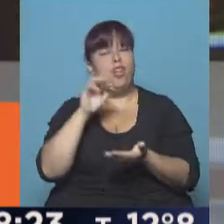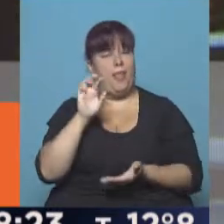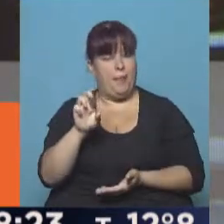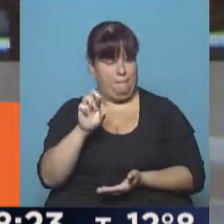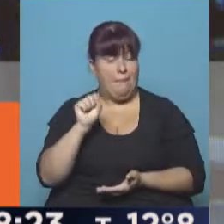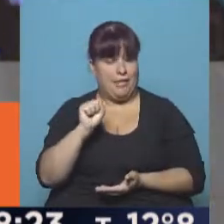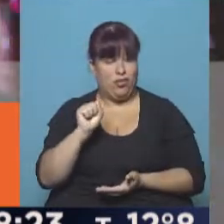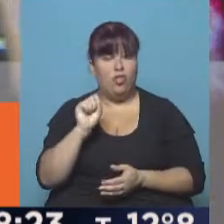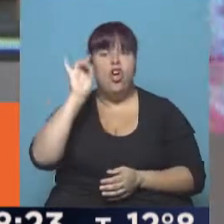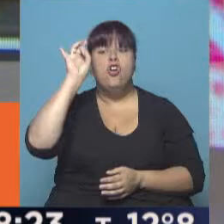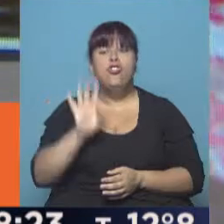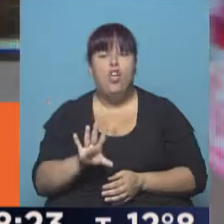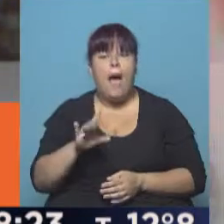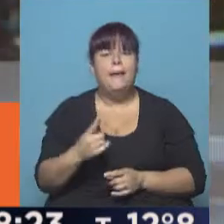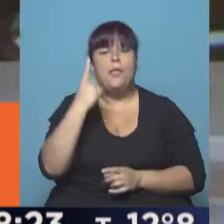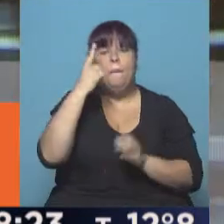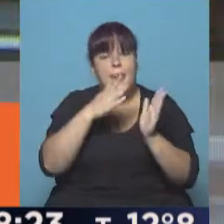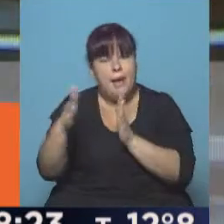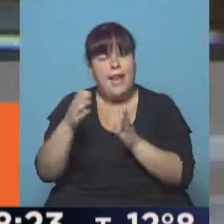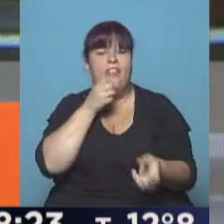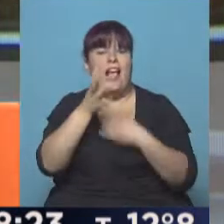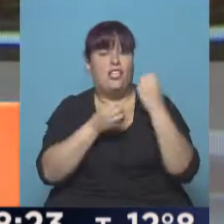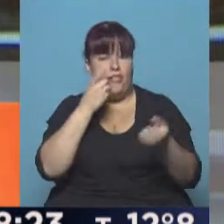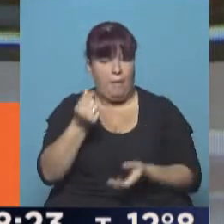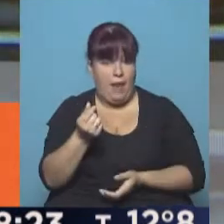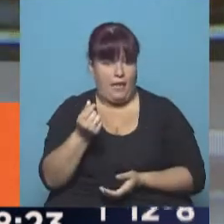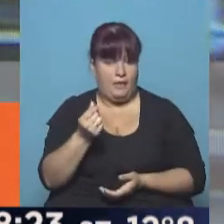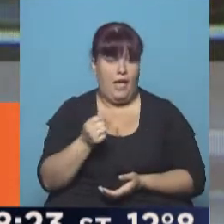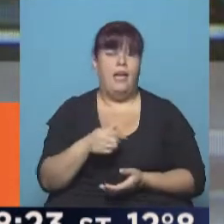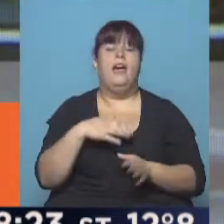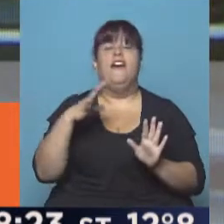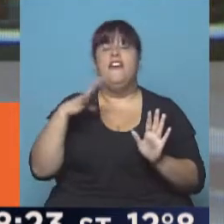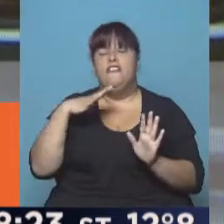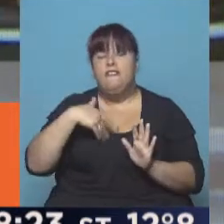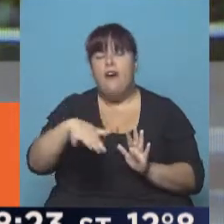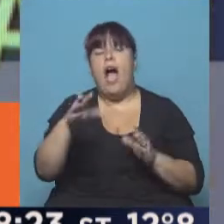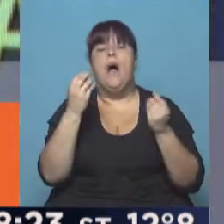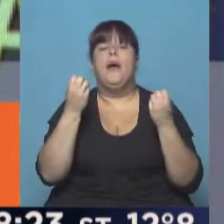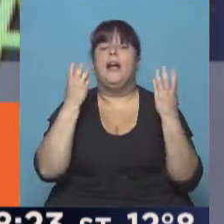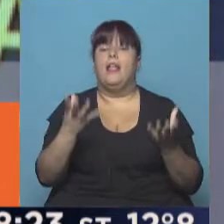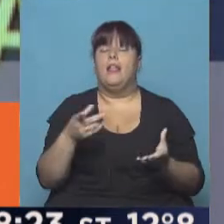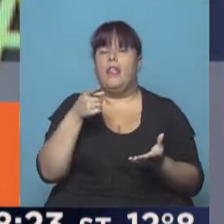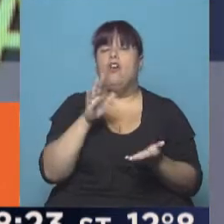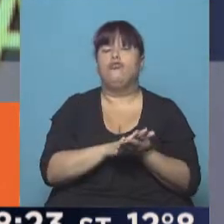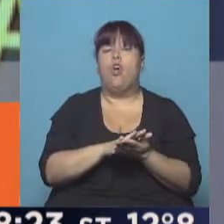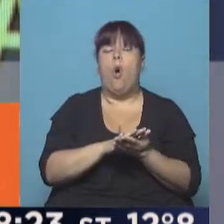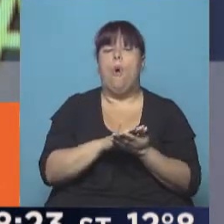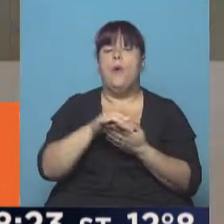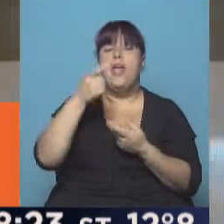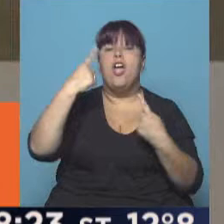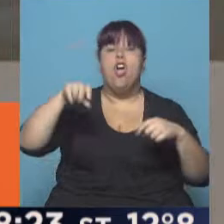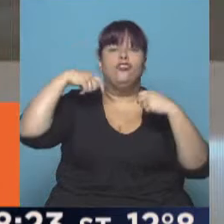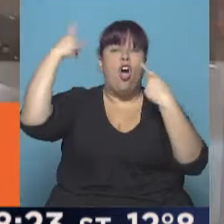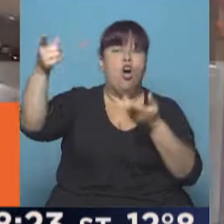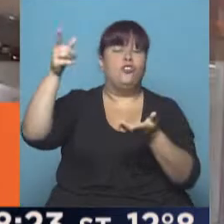pesos. Esto solo por el primer tramo del blanqueo de capitales. Queda ver qué es lo que pasa con la exteriorización de los